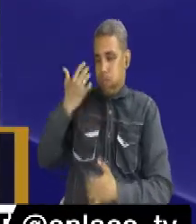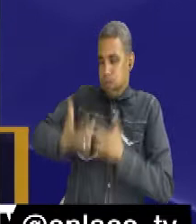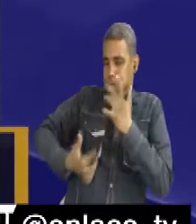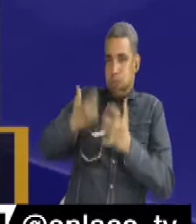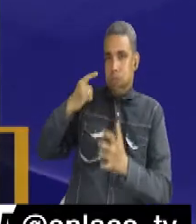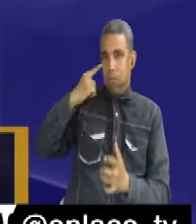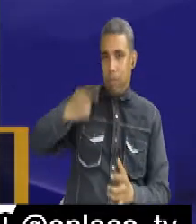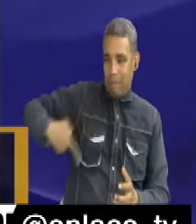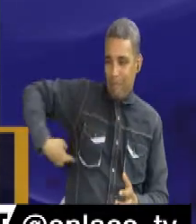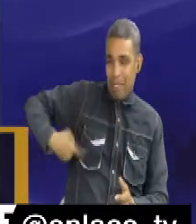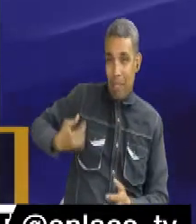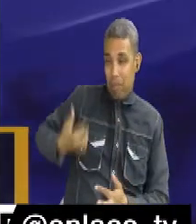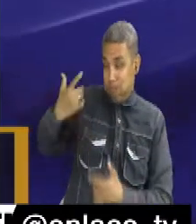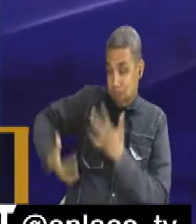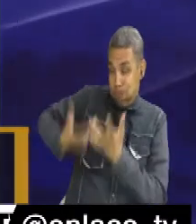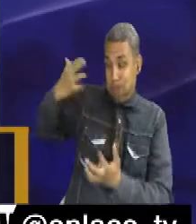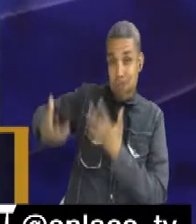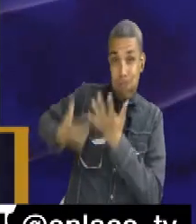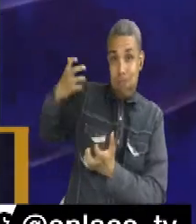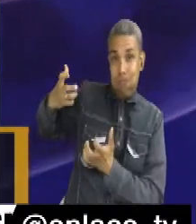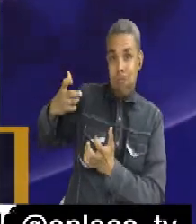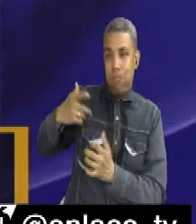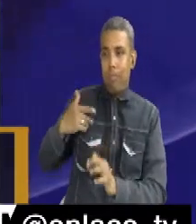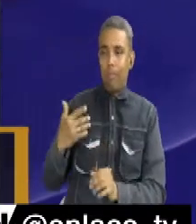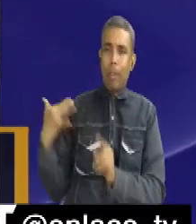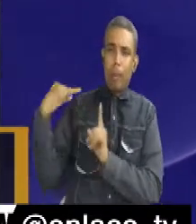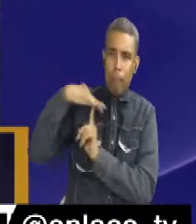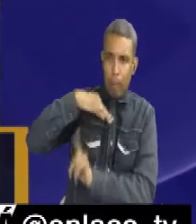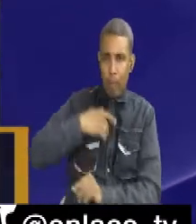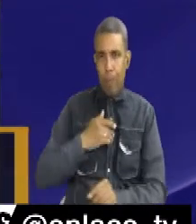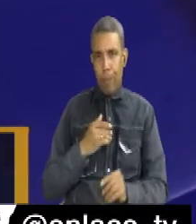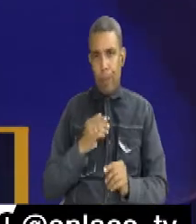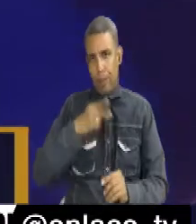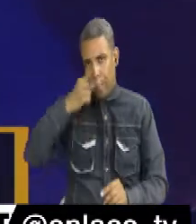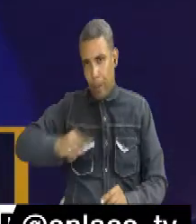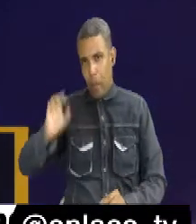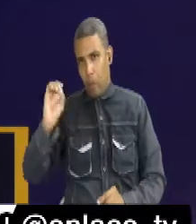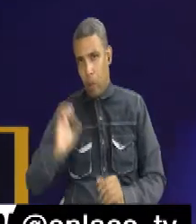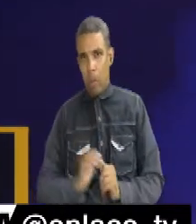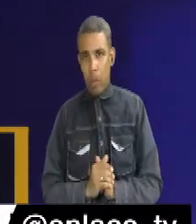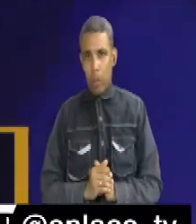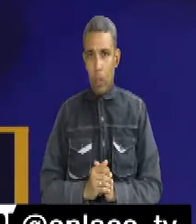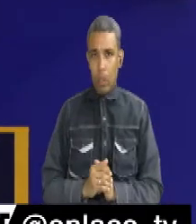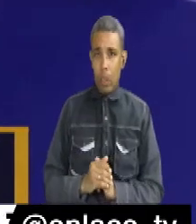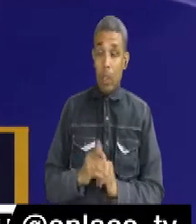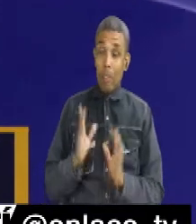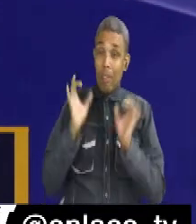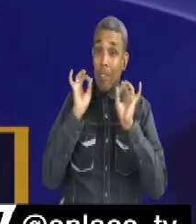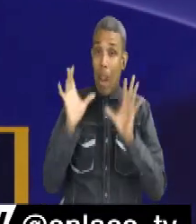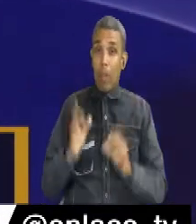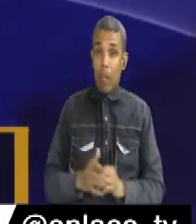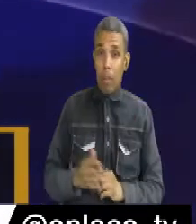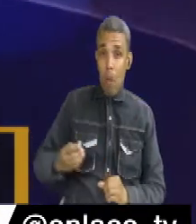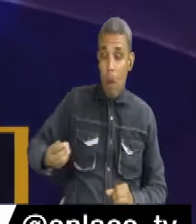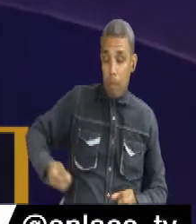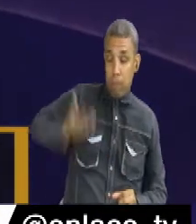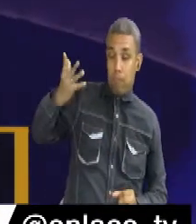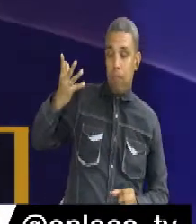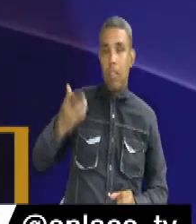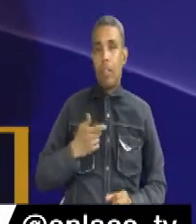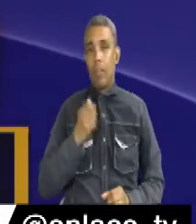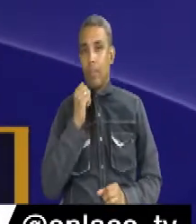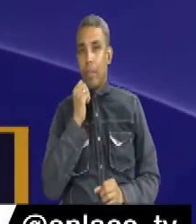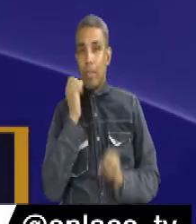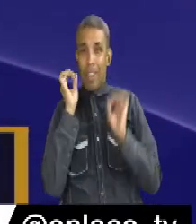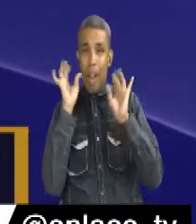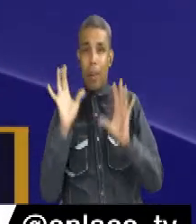que fue el que fue a apagar esa quemadura, pero resultó quemado con quemaduras de segundo grado. ¿Cómo se enteró usted de este caso, señor Rodríguez? Me enteré